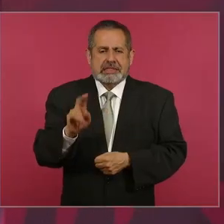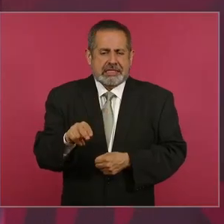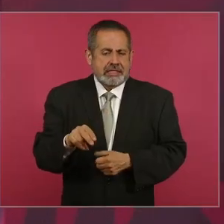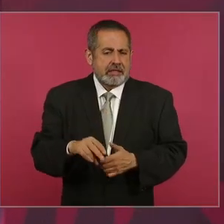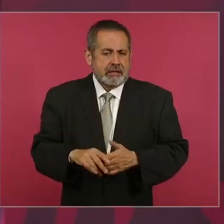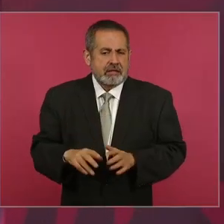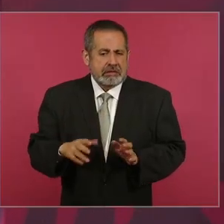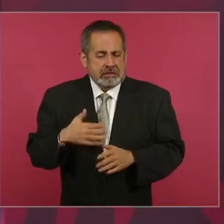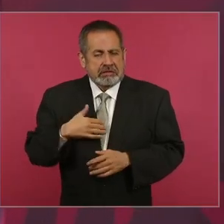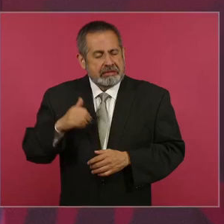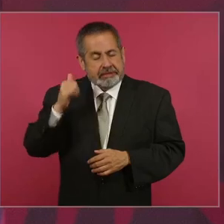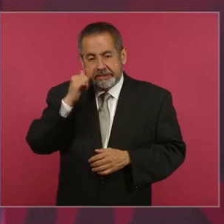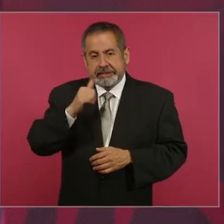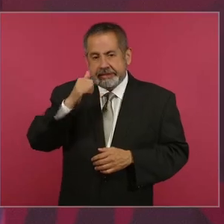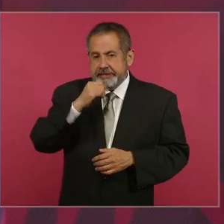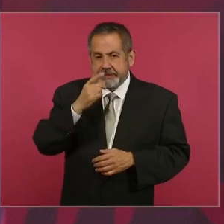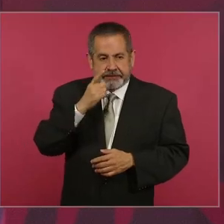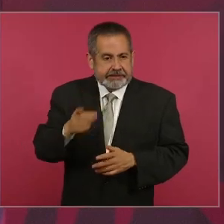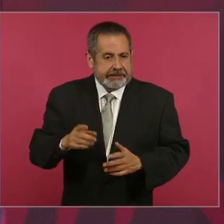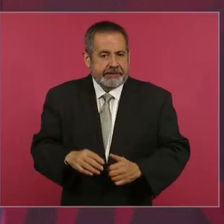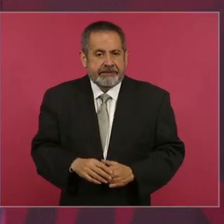que yo siempre